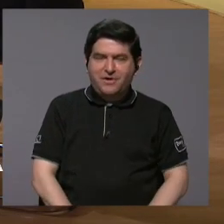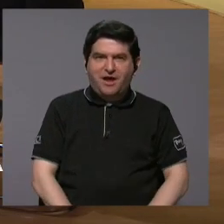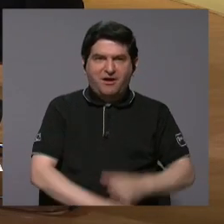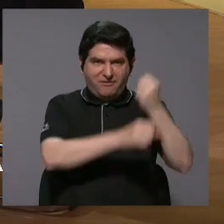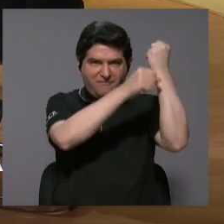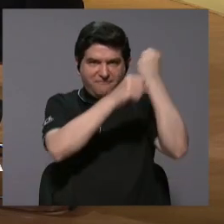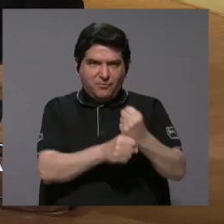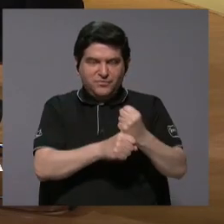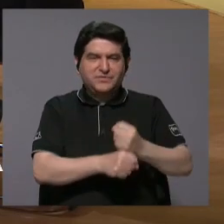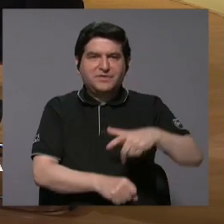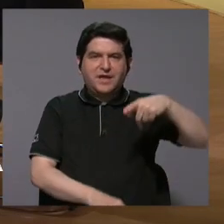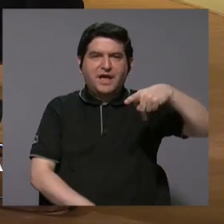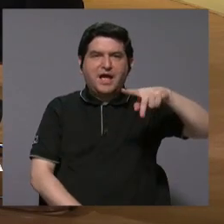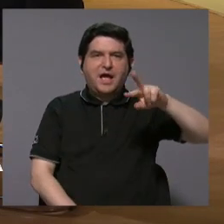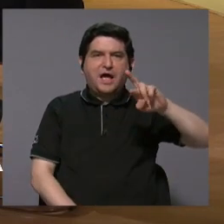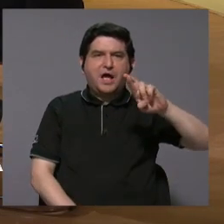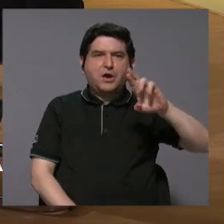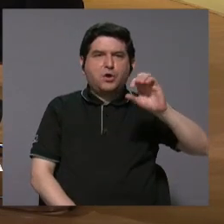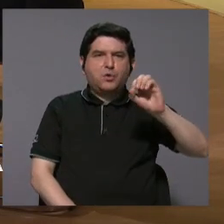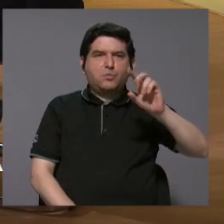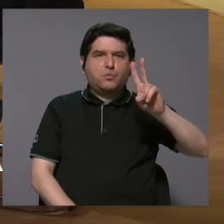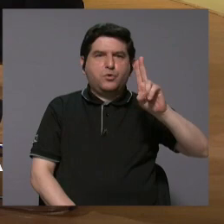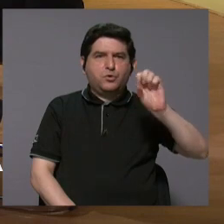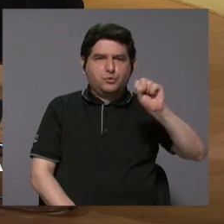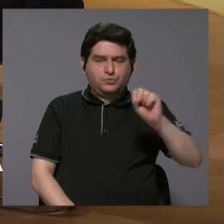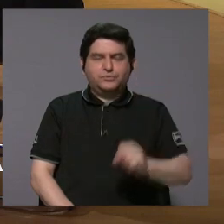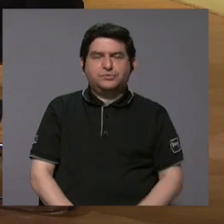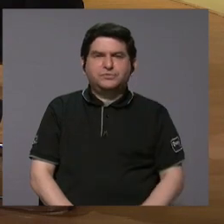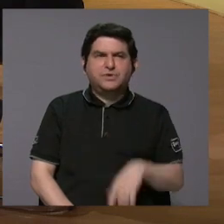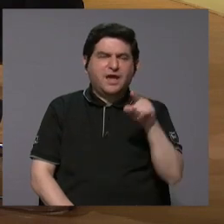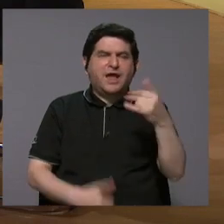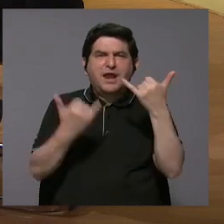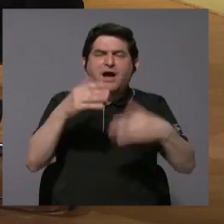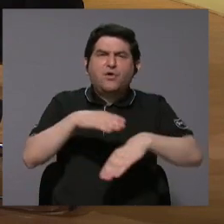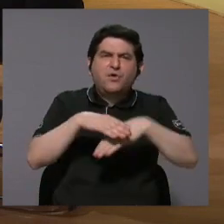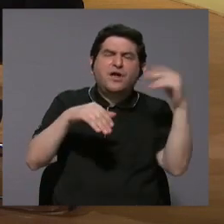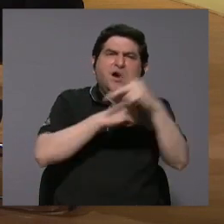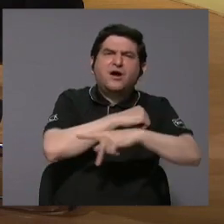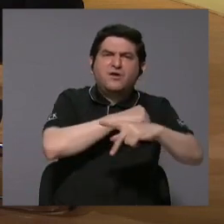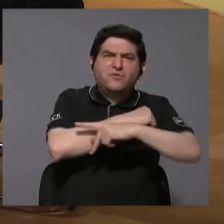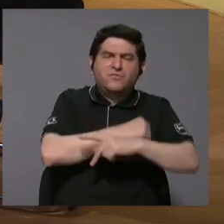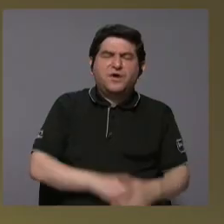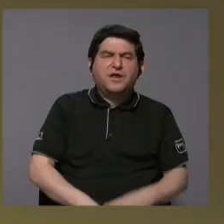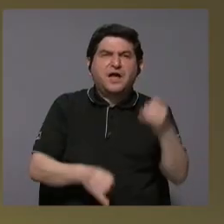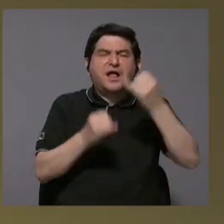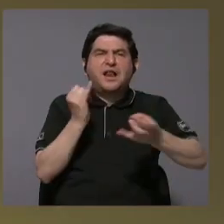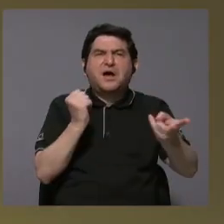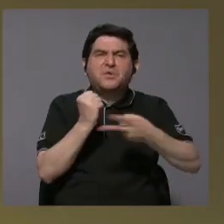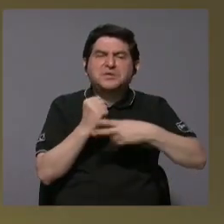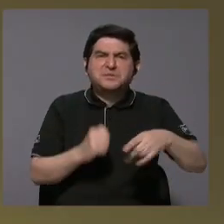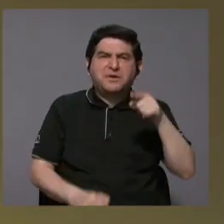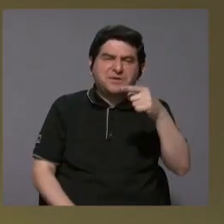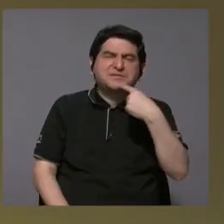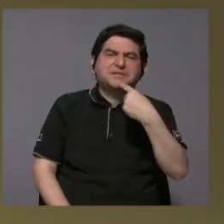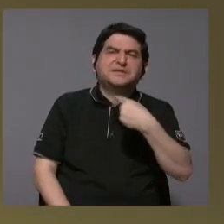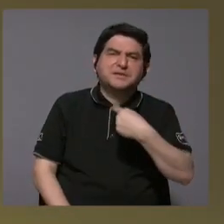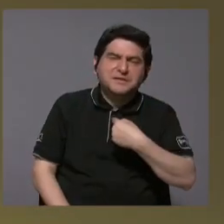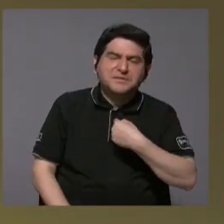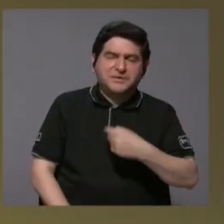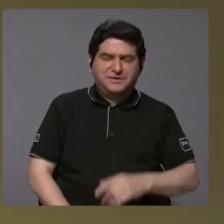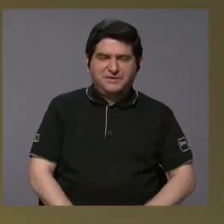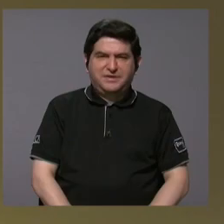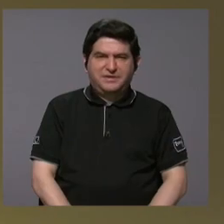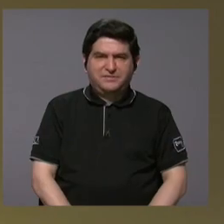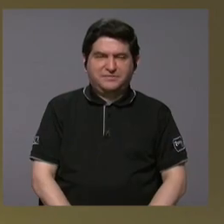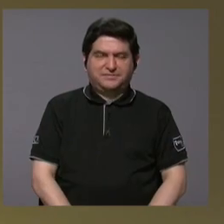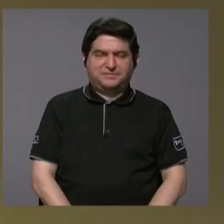fundaron produce. Entiendo que él está fuera del país, o por lo menos estaba la última vez que usted me contó de